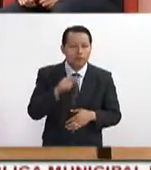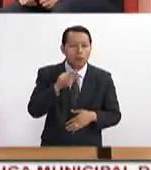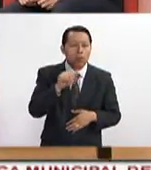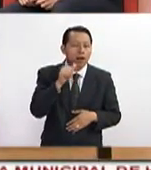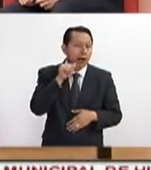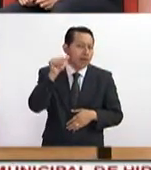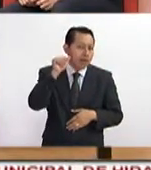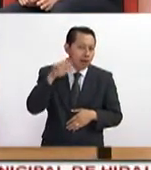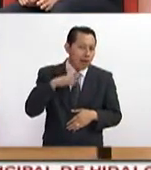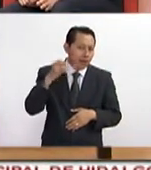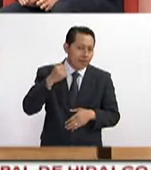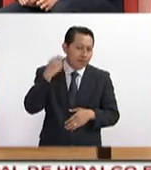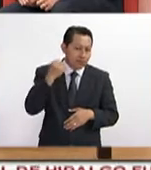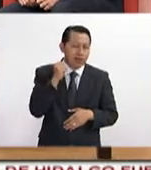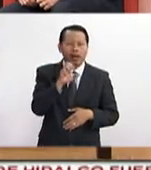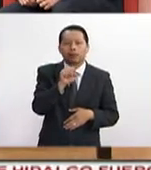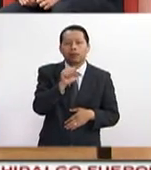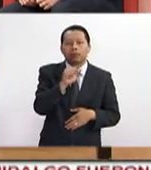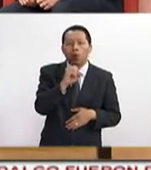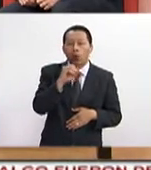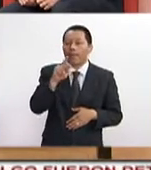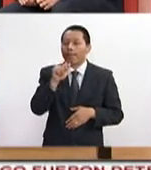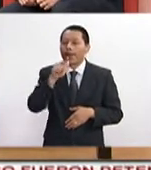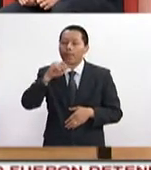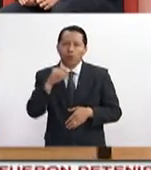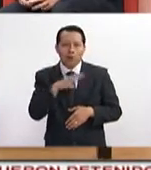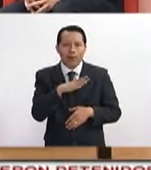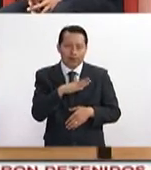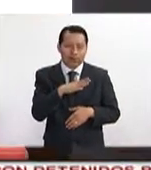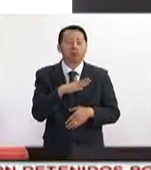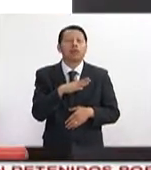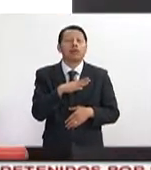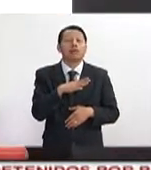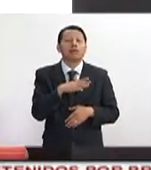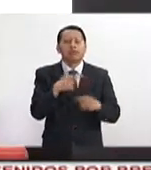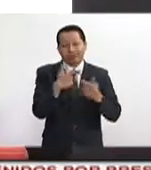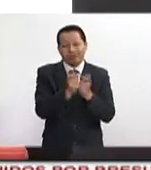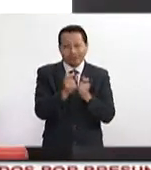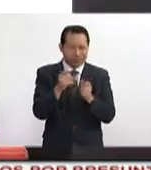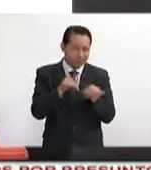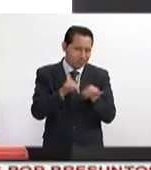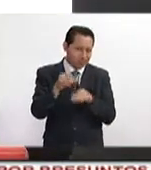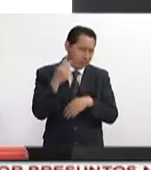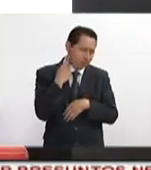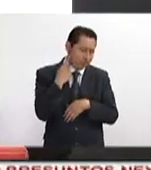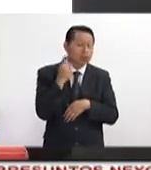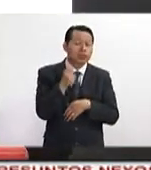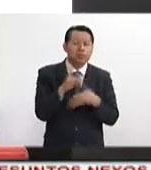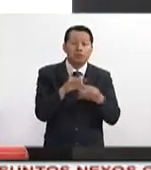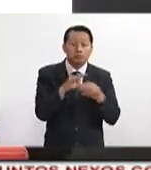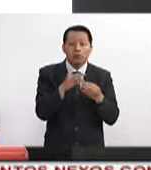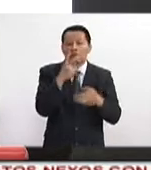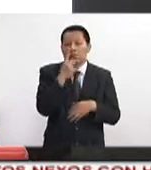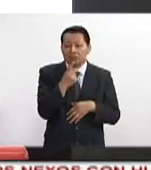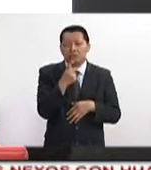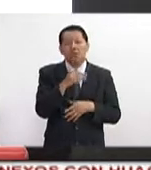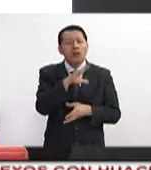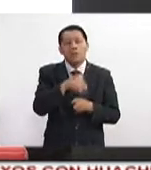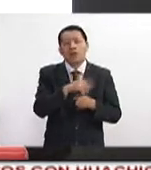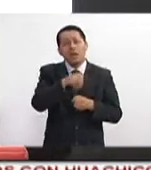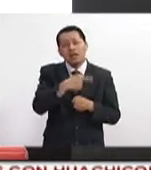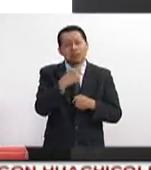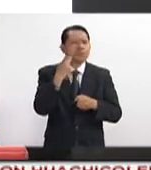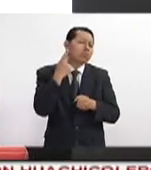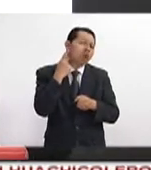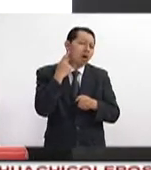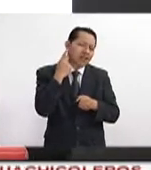una conferencia en Sao Paulo, en la sede del Partido de los Trabajadores, mencionó que todo era una cacería política, que es